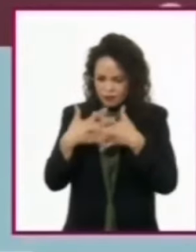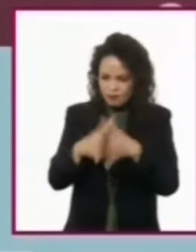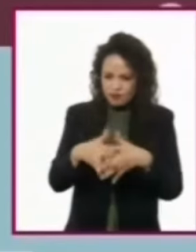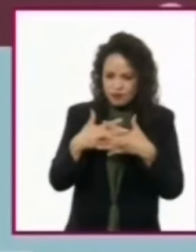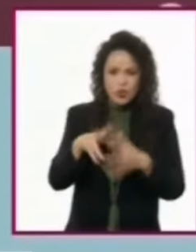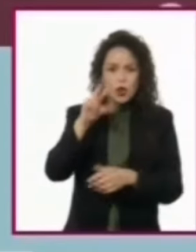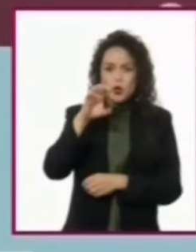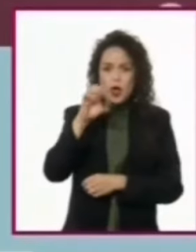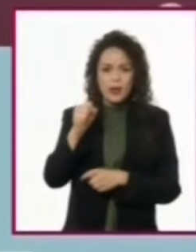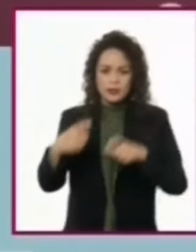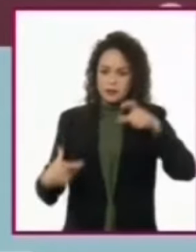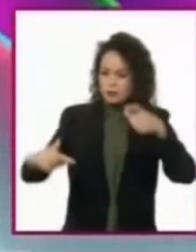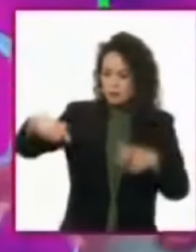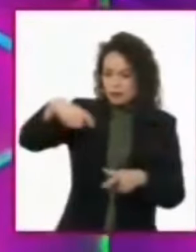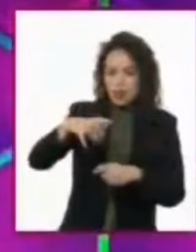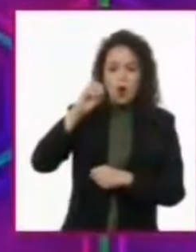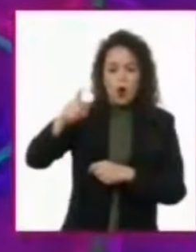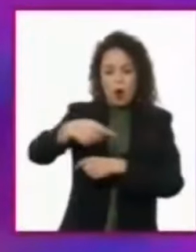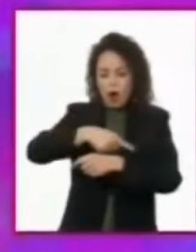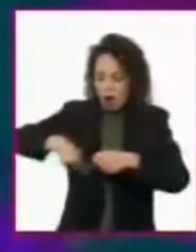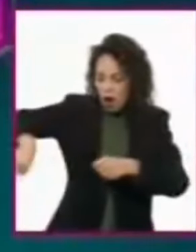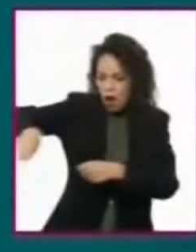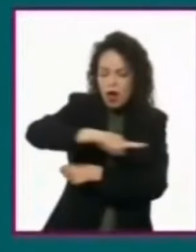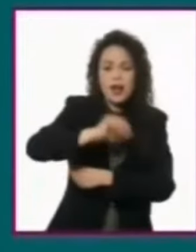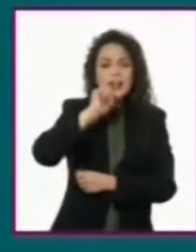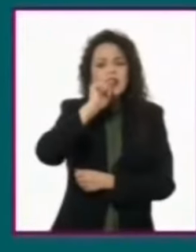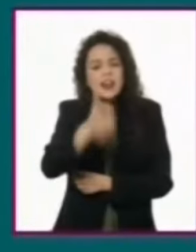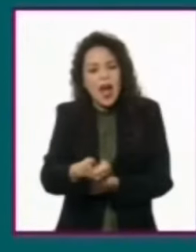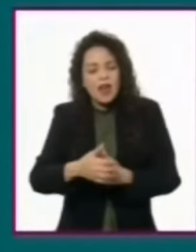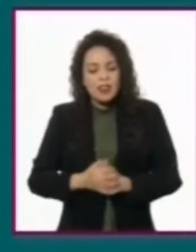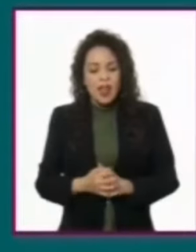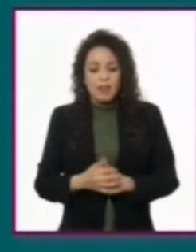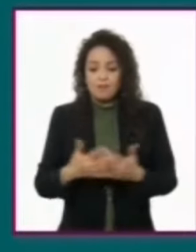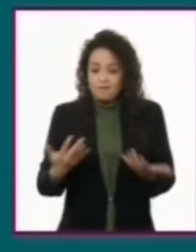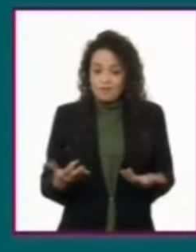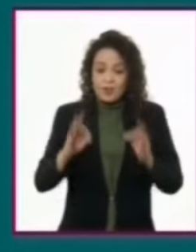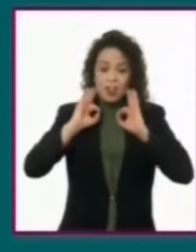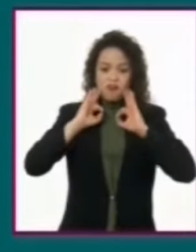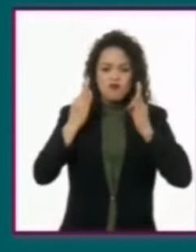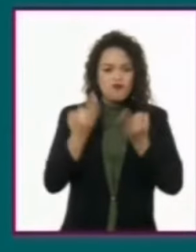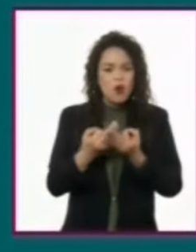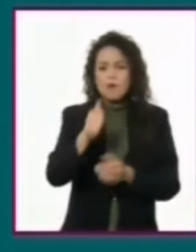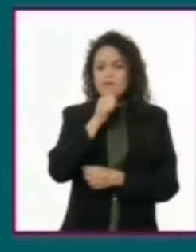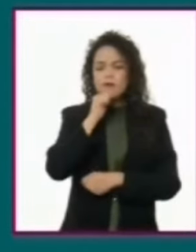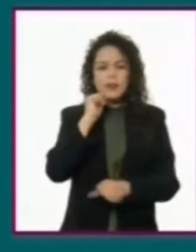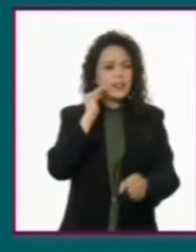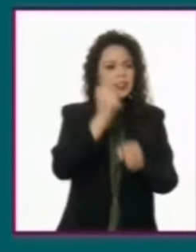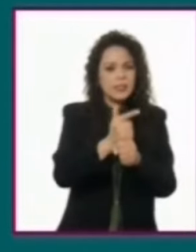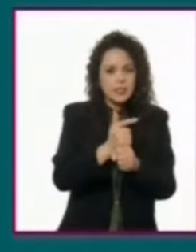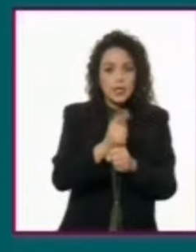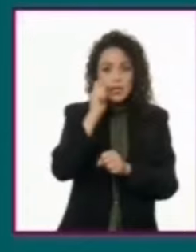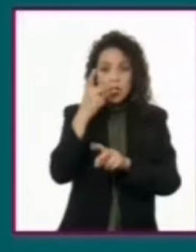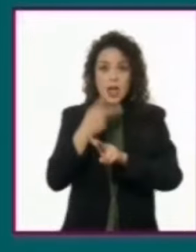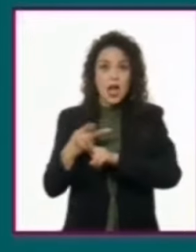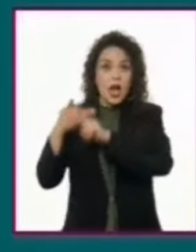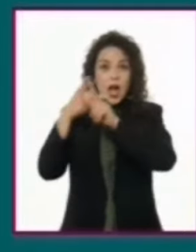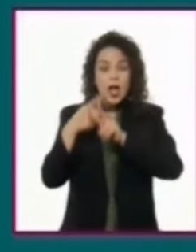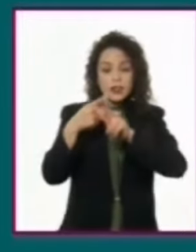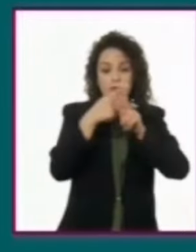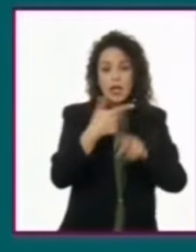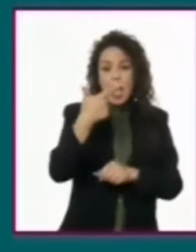espiral ni elíptica. Cualquier galaxia de formas no identificadas, cuyas estrellas,